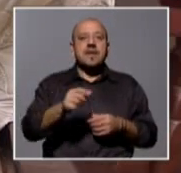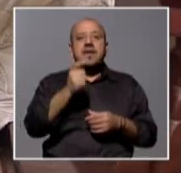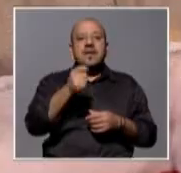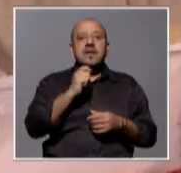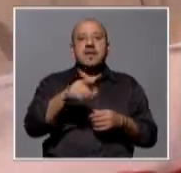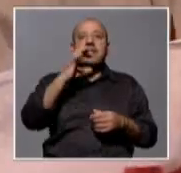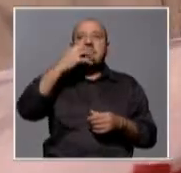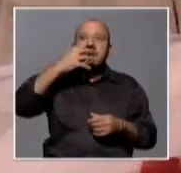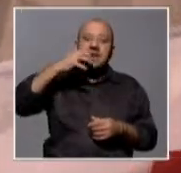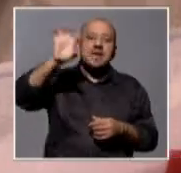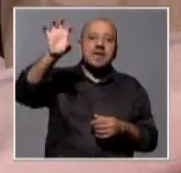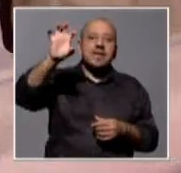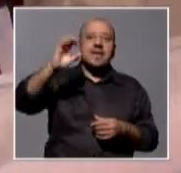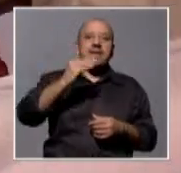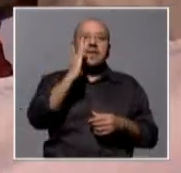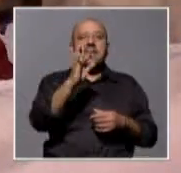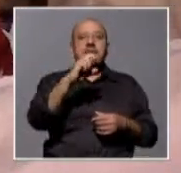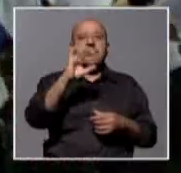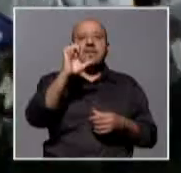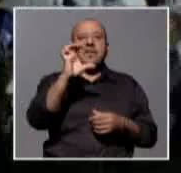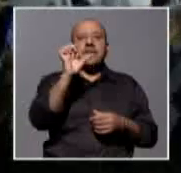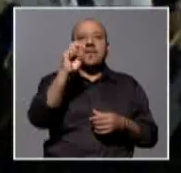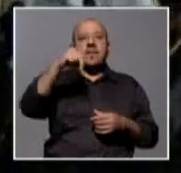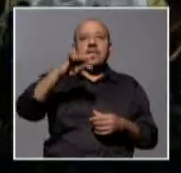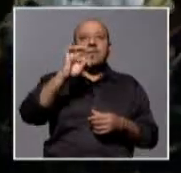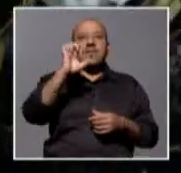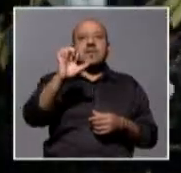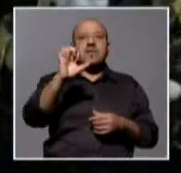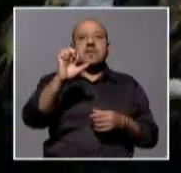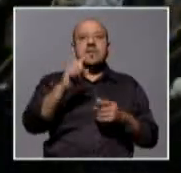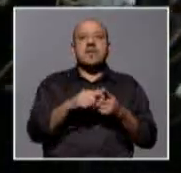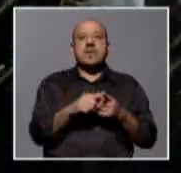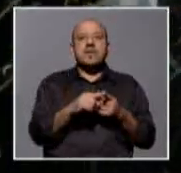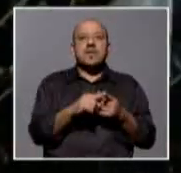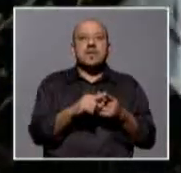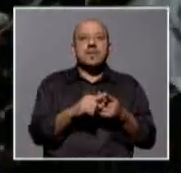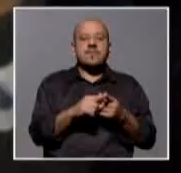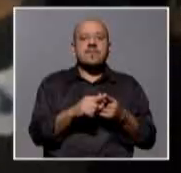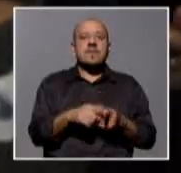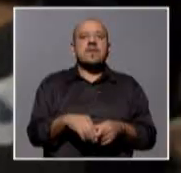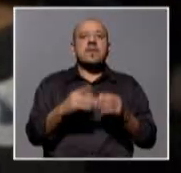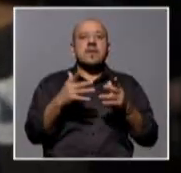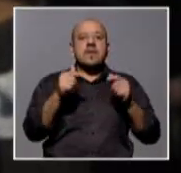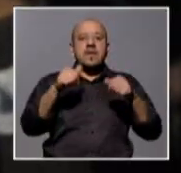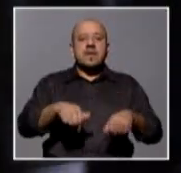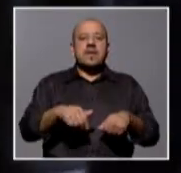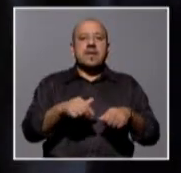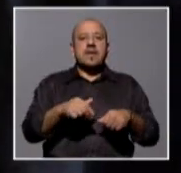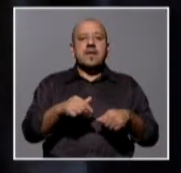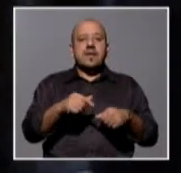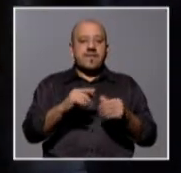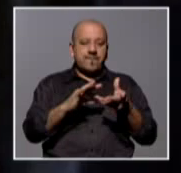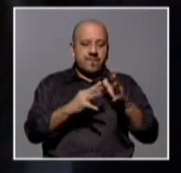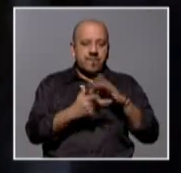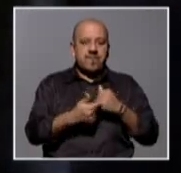gritarlo, para que otro te escuche, para replicarlo y para tratar de mantener la estructura de la marcha.